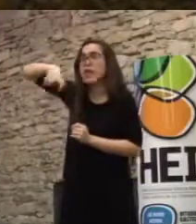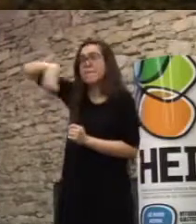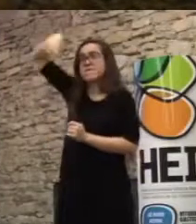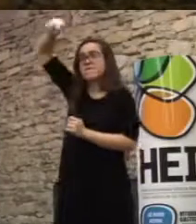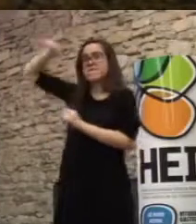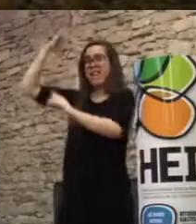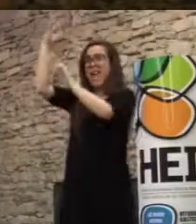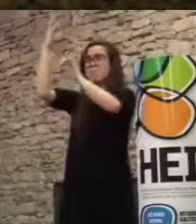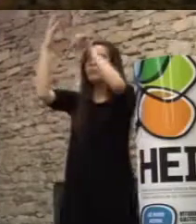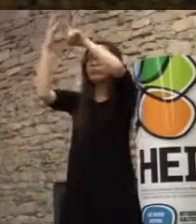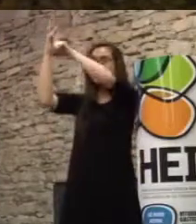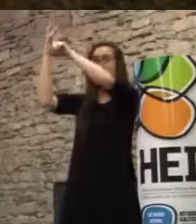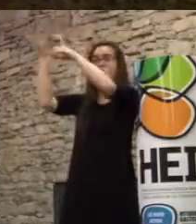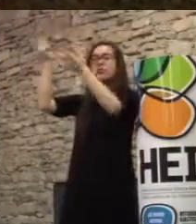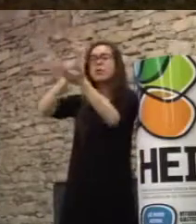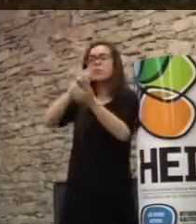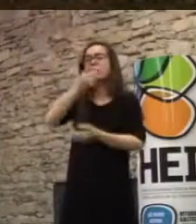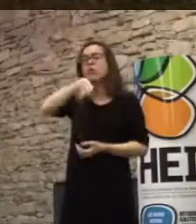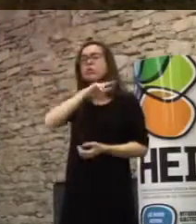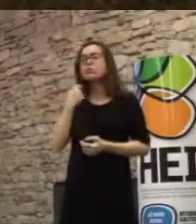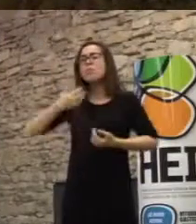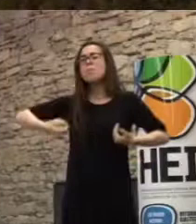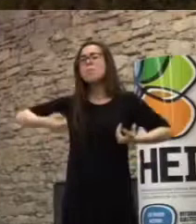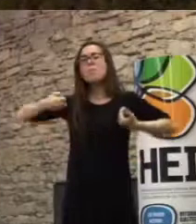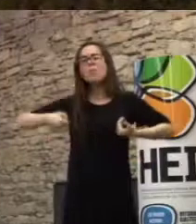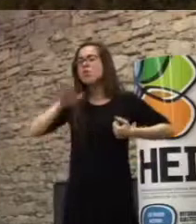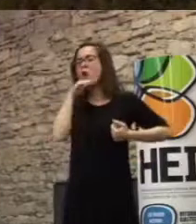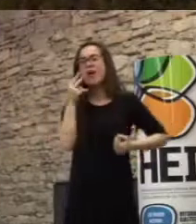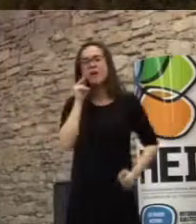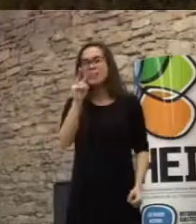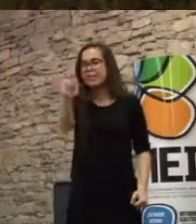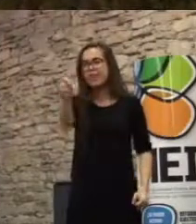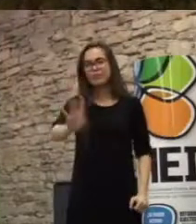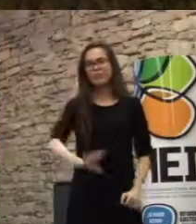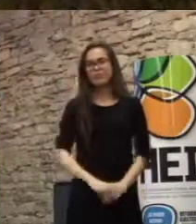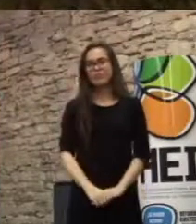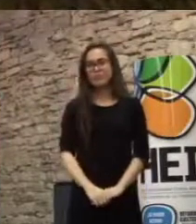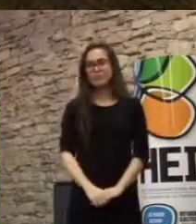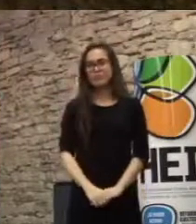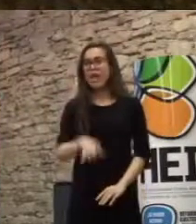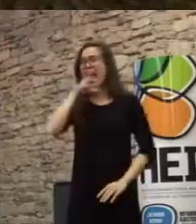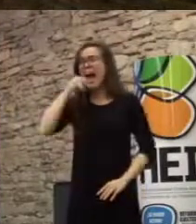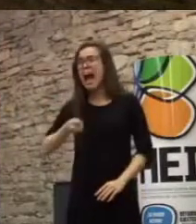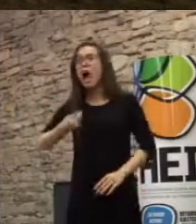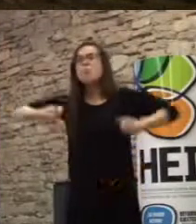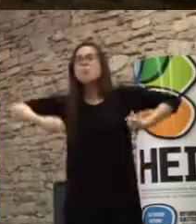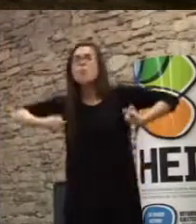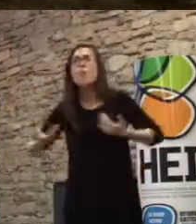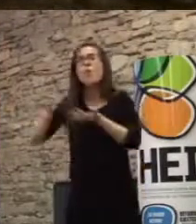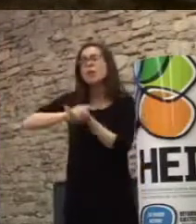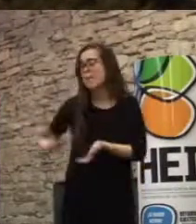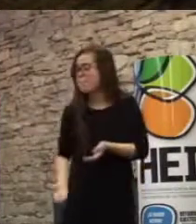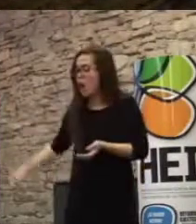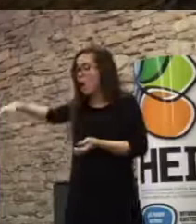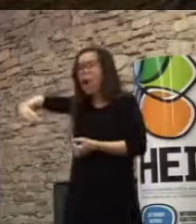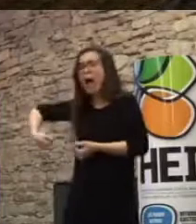no veáis ese mono no lo veáis de nuevo el mono coge se asoma se cuelga de la cola se te ríe